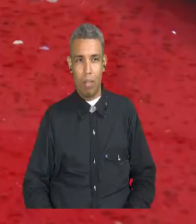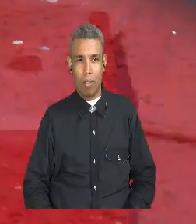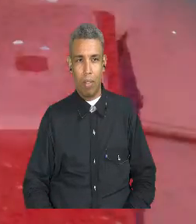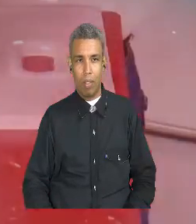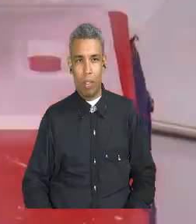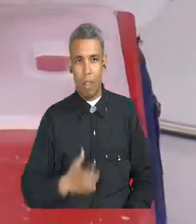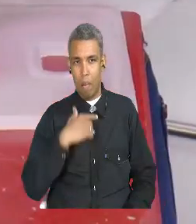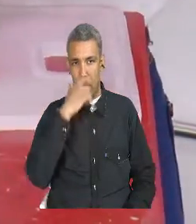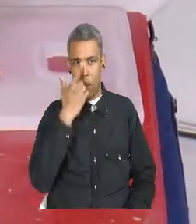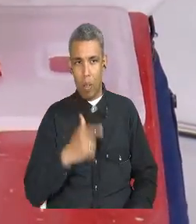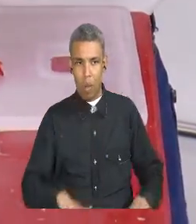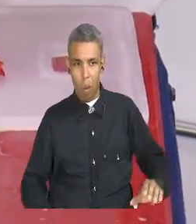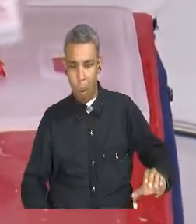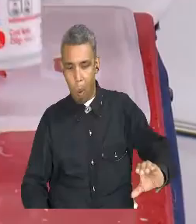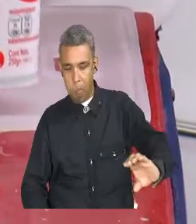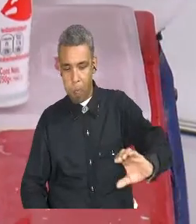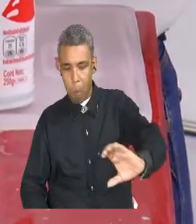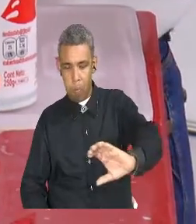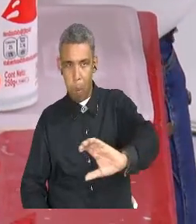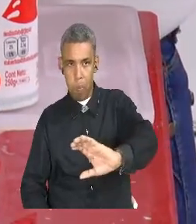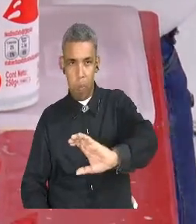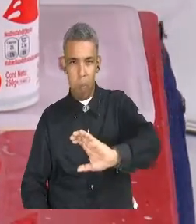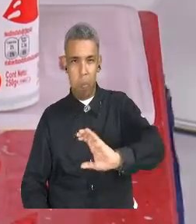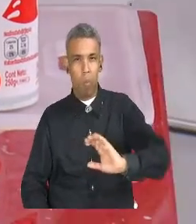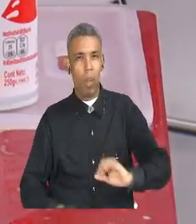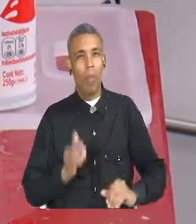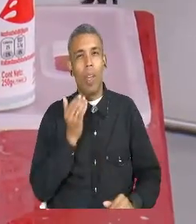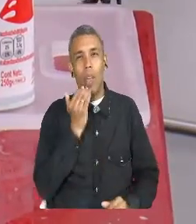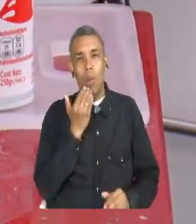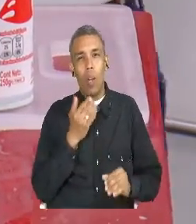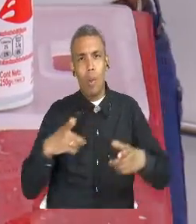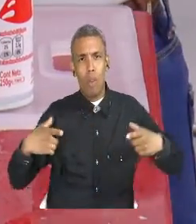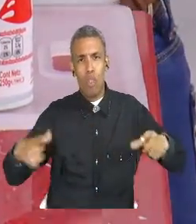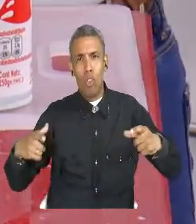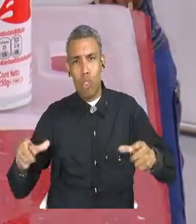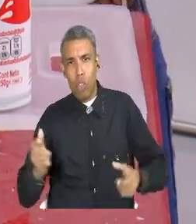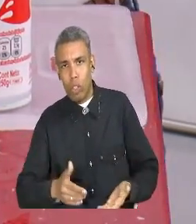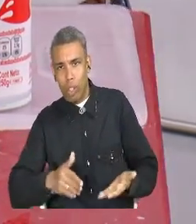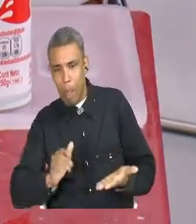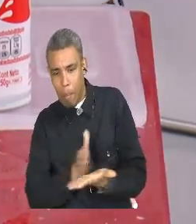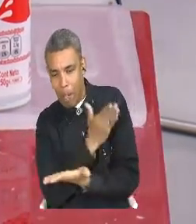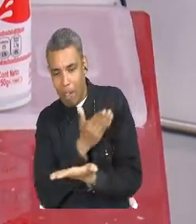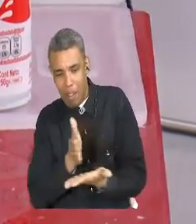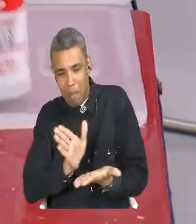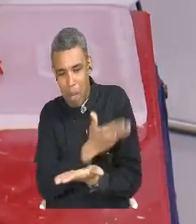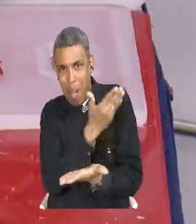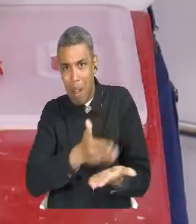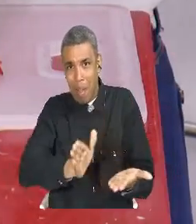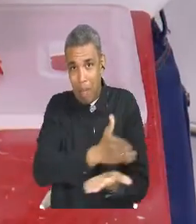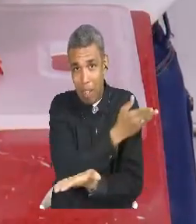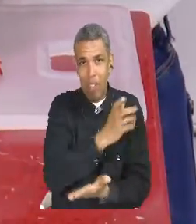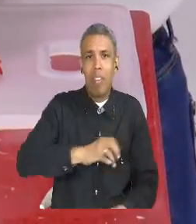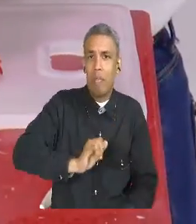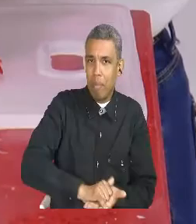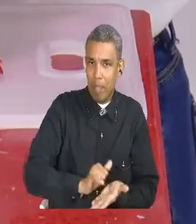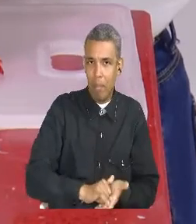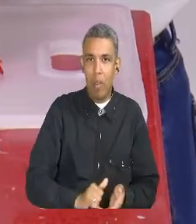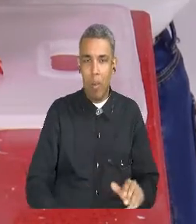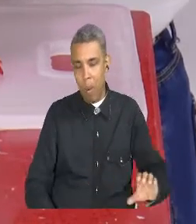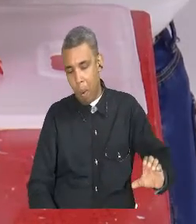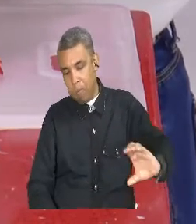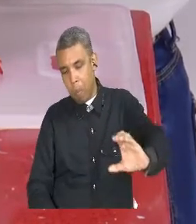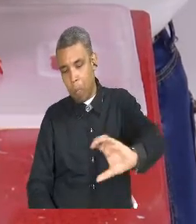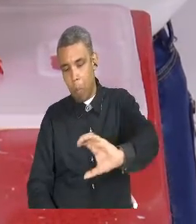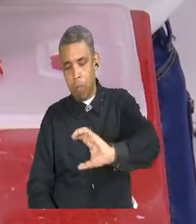Pero tiene técnica. Eso, yeah. Ahí podemos agregar una salsita de mora, si quieres, sí. Como quieras decorarla. Listo.